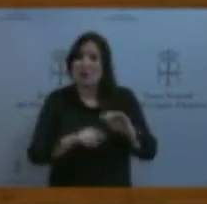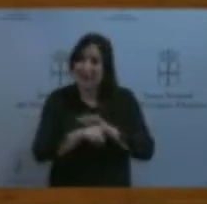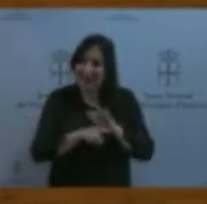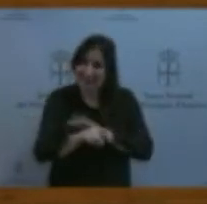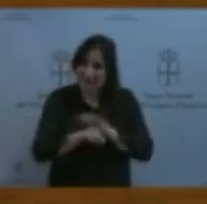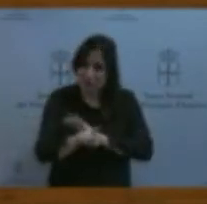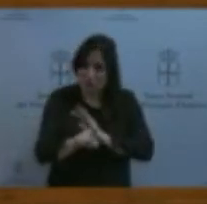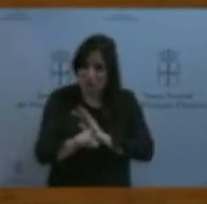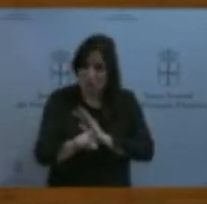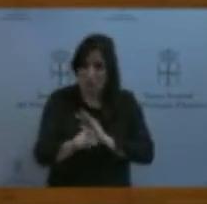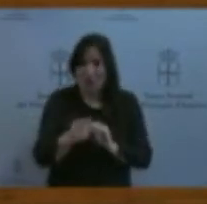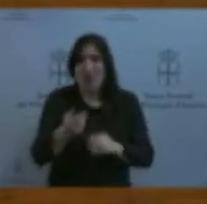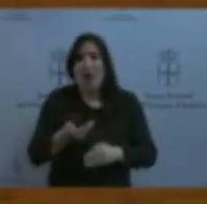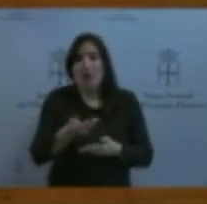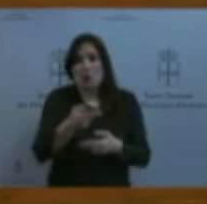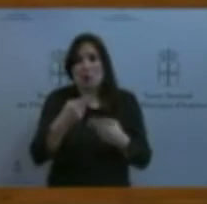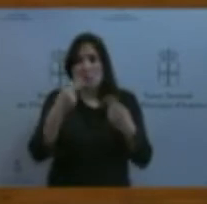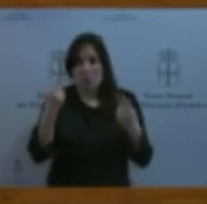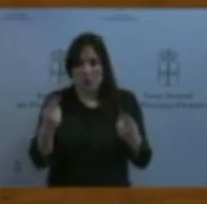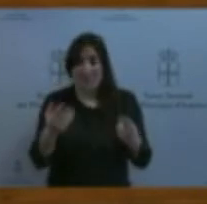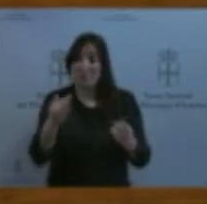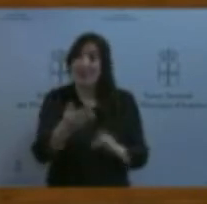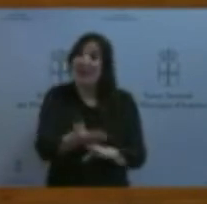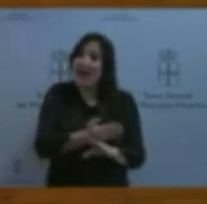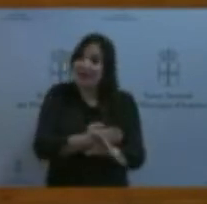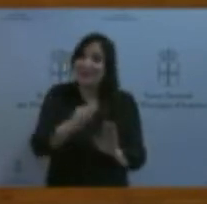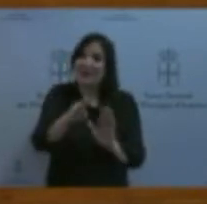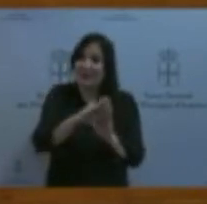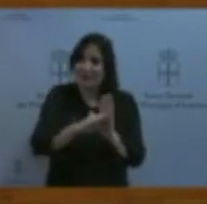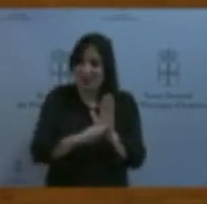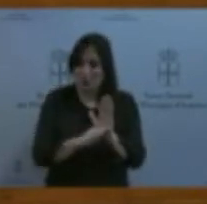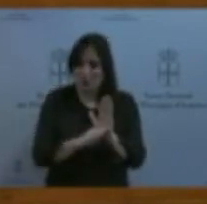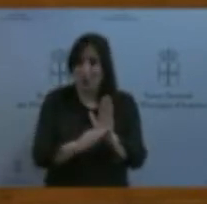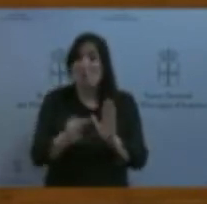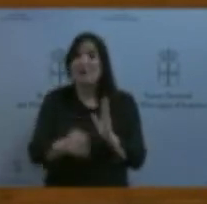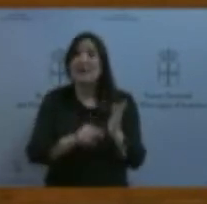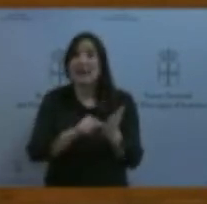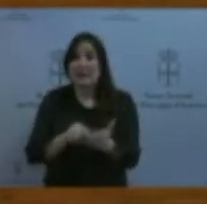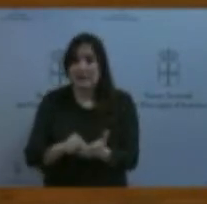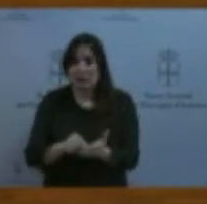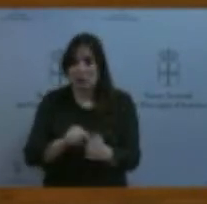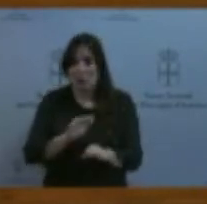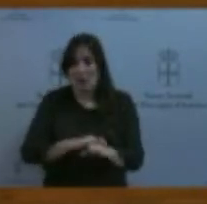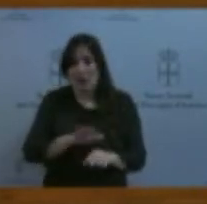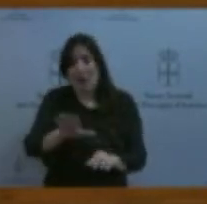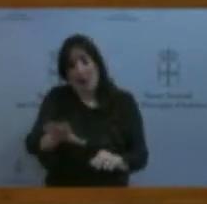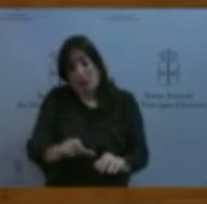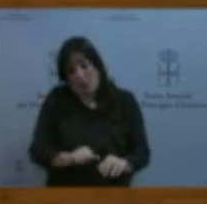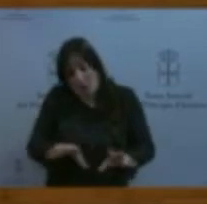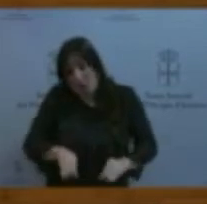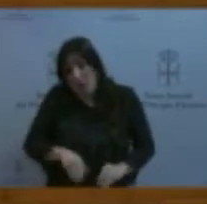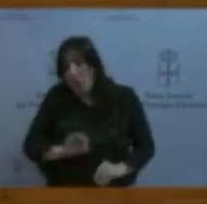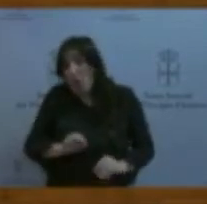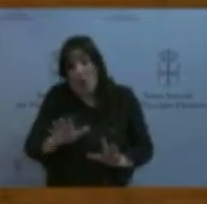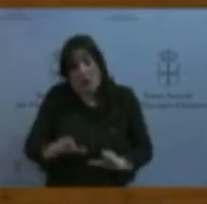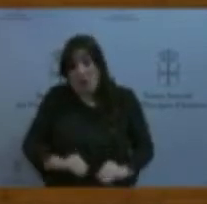criterios previamente establecidos, con requisitos de admisión y exclusión y con criterios establecidos previa revisión